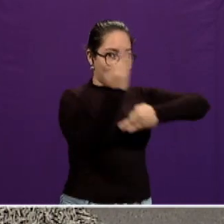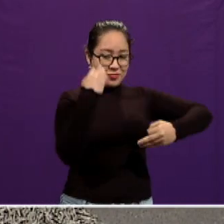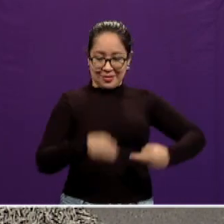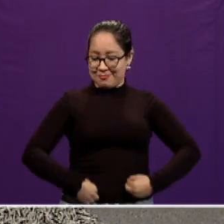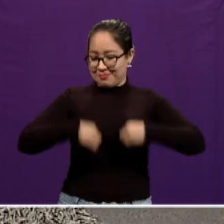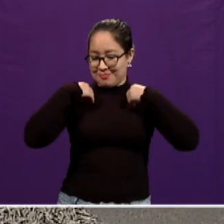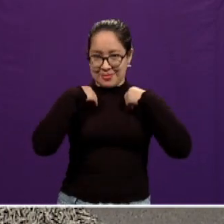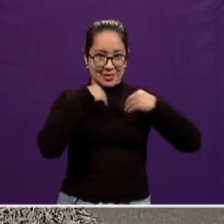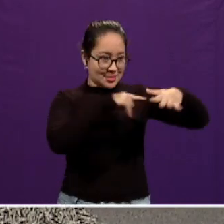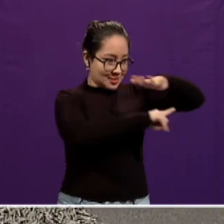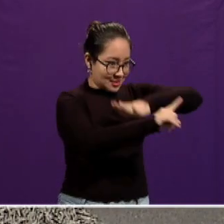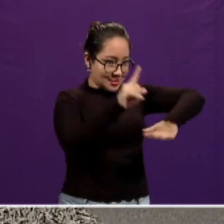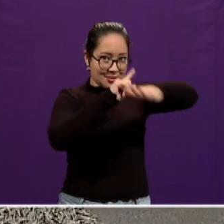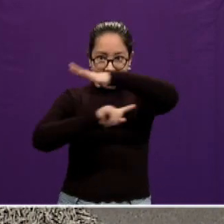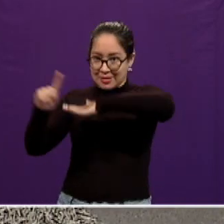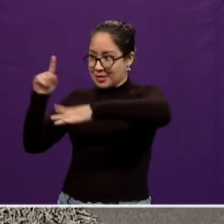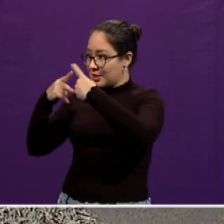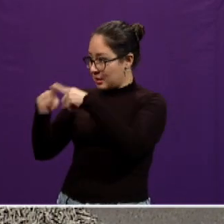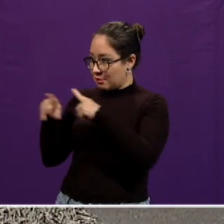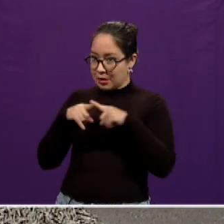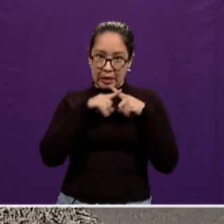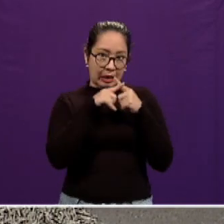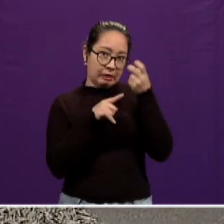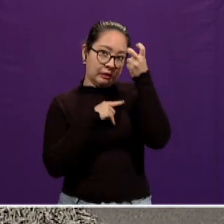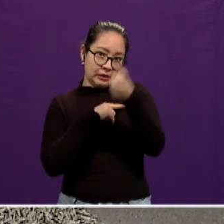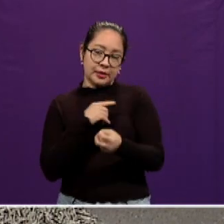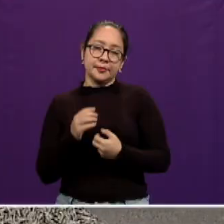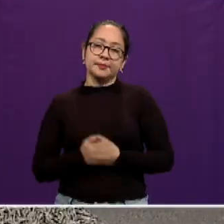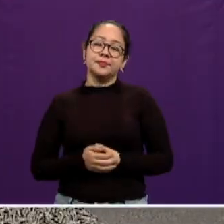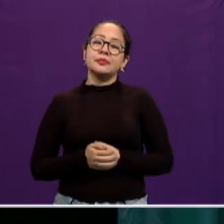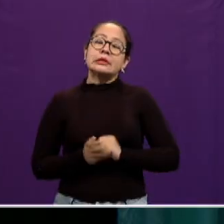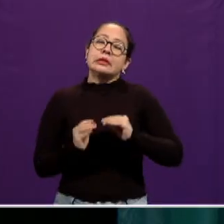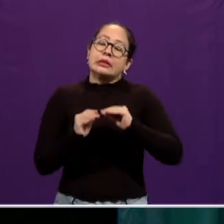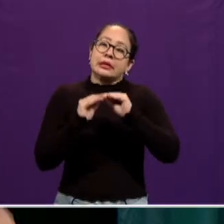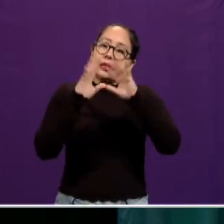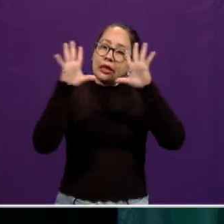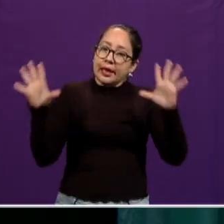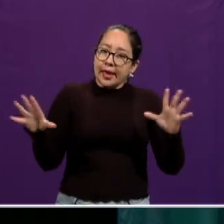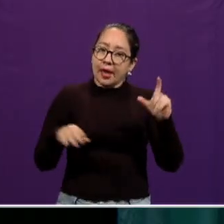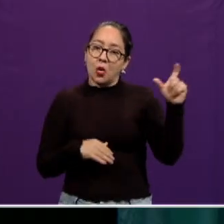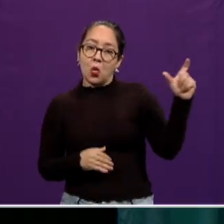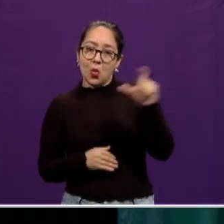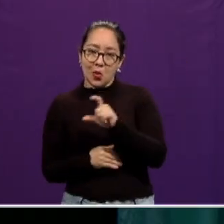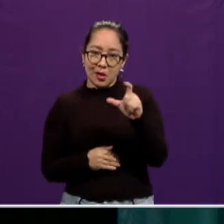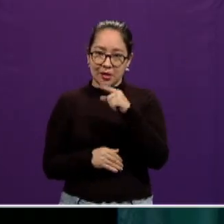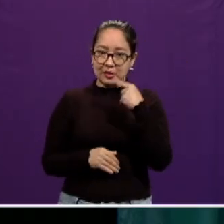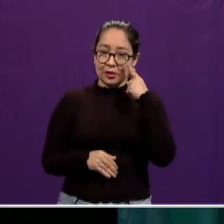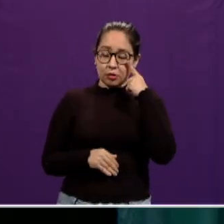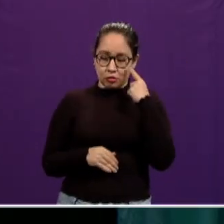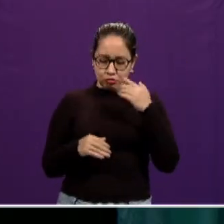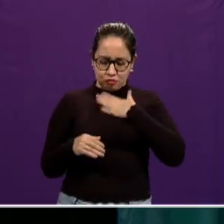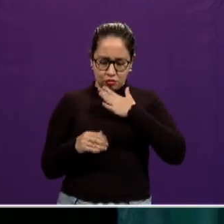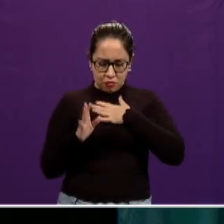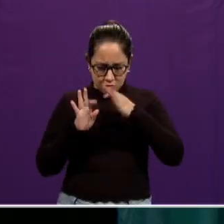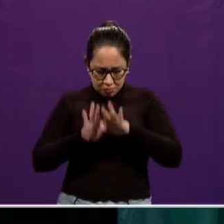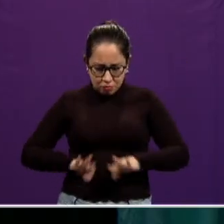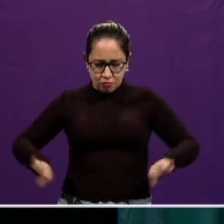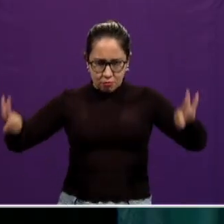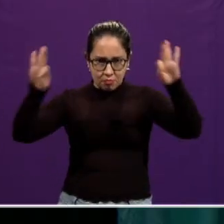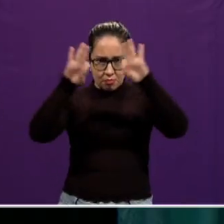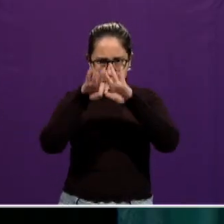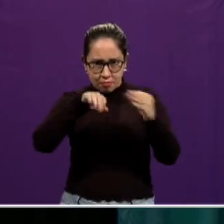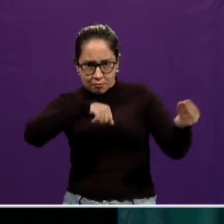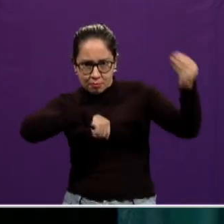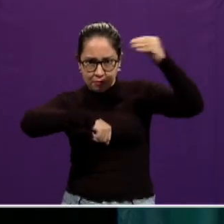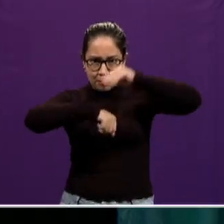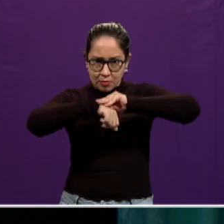tu vida. Exactamente. Entonces, cuando tú empiezas a ponerte en esa gráfica de pastel como alguien importante, pues empiezas